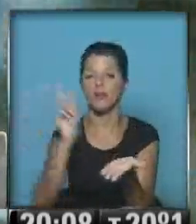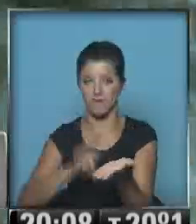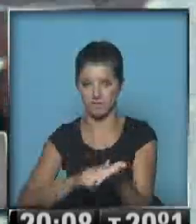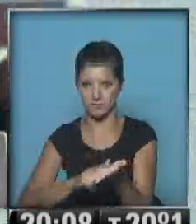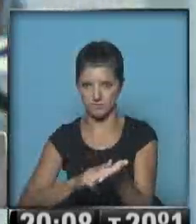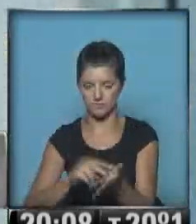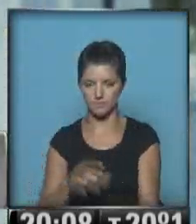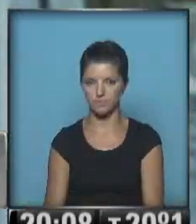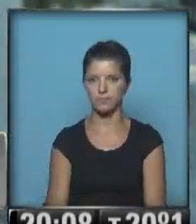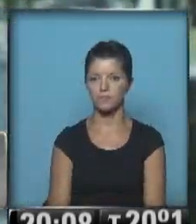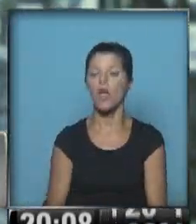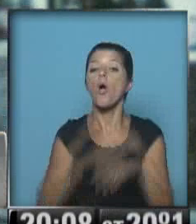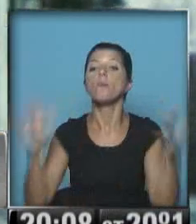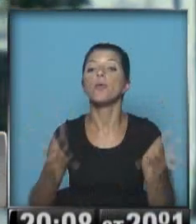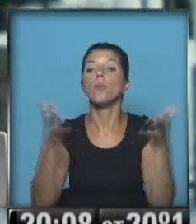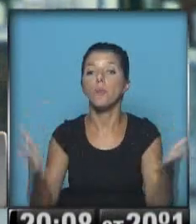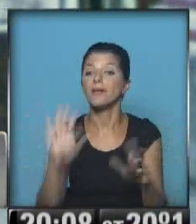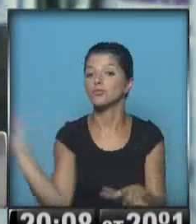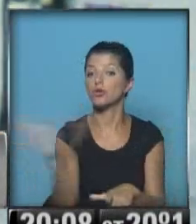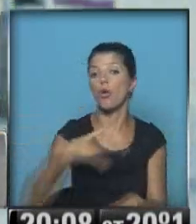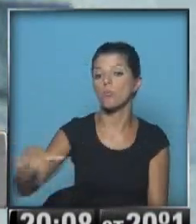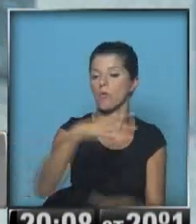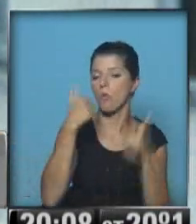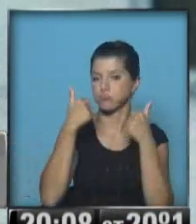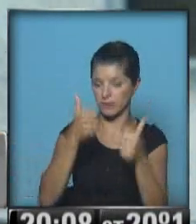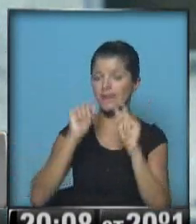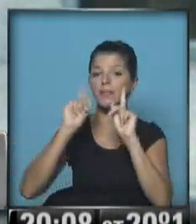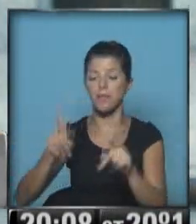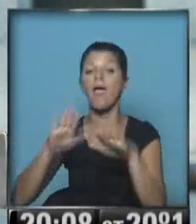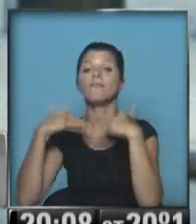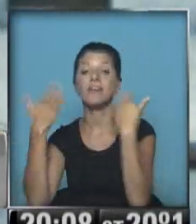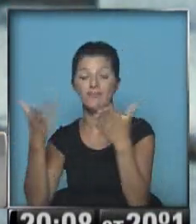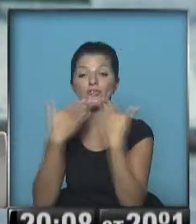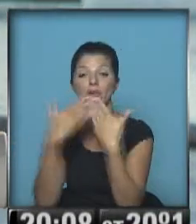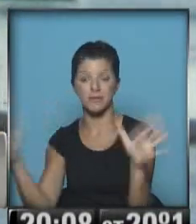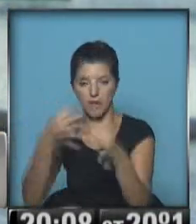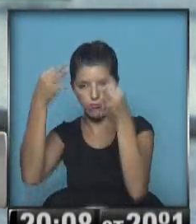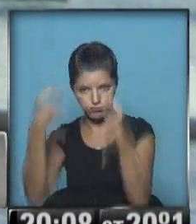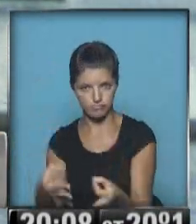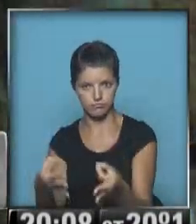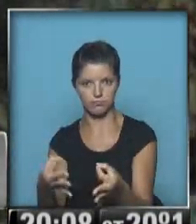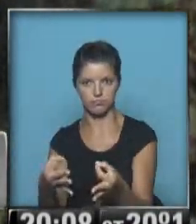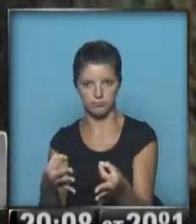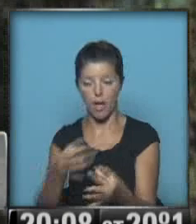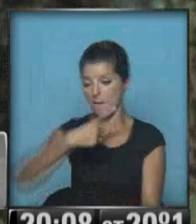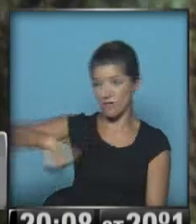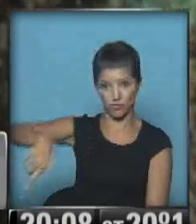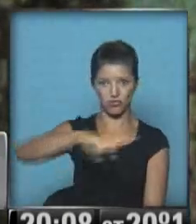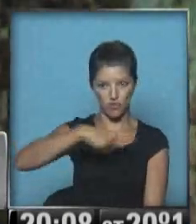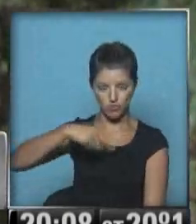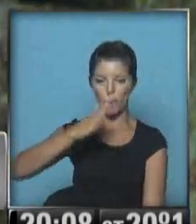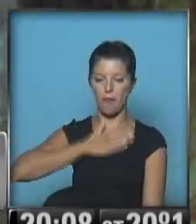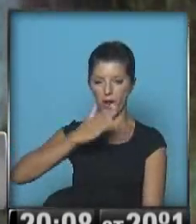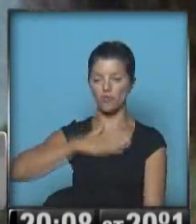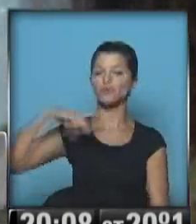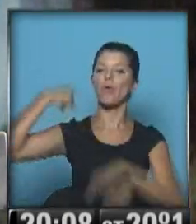Constitución promover el bienestar general y asegurar los beneficios de la Libertad para nosotros para nuestra